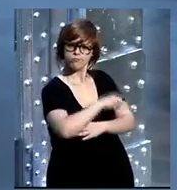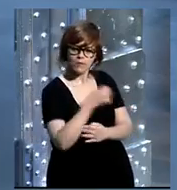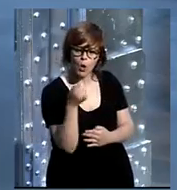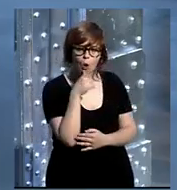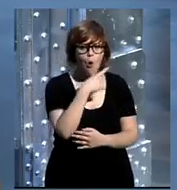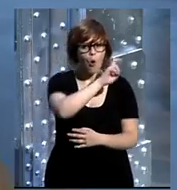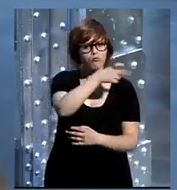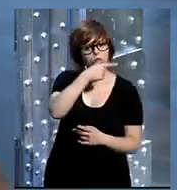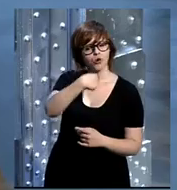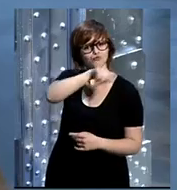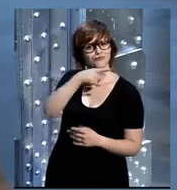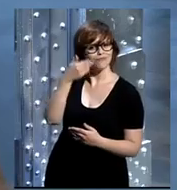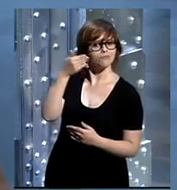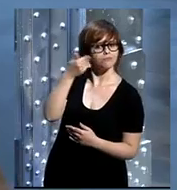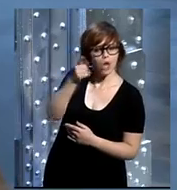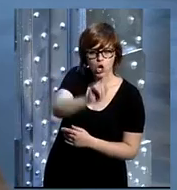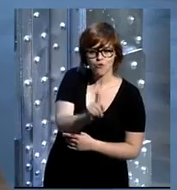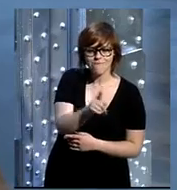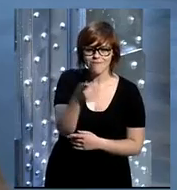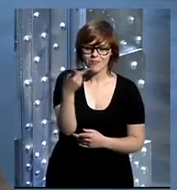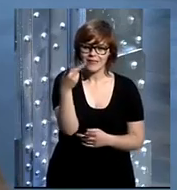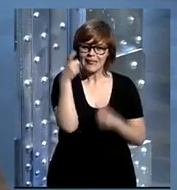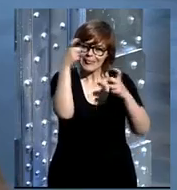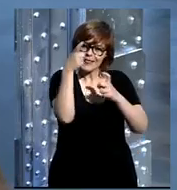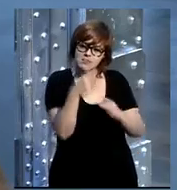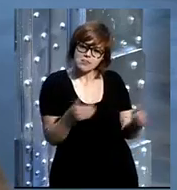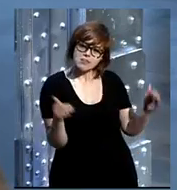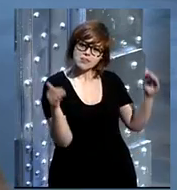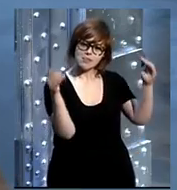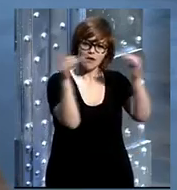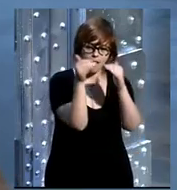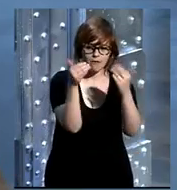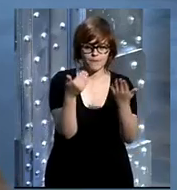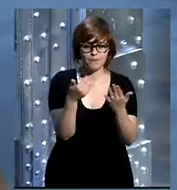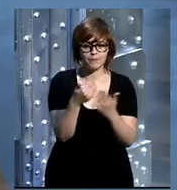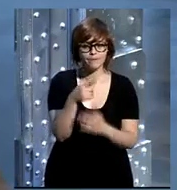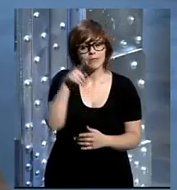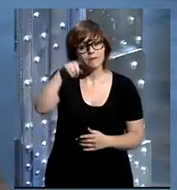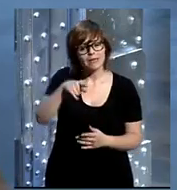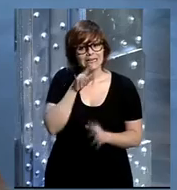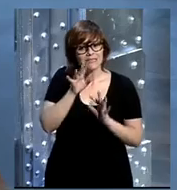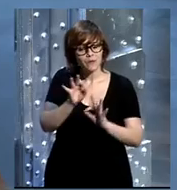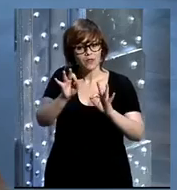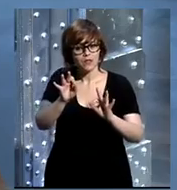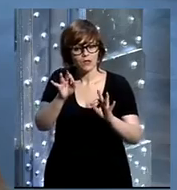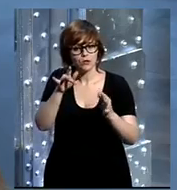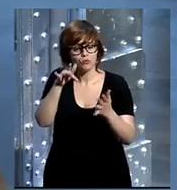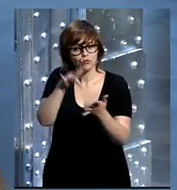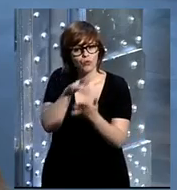tal, es importante. Y finalmente, y específicamente en relación a las propuestas de esta